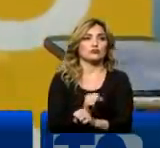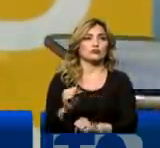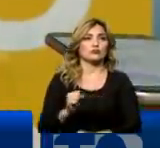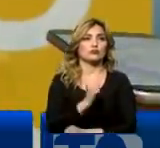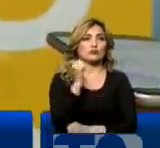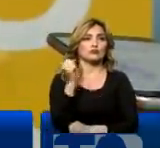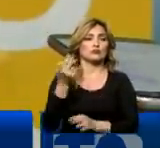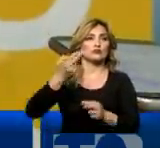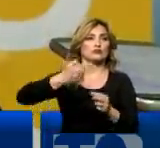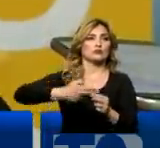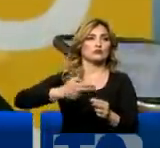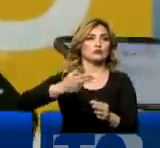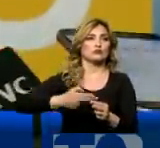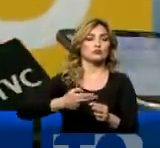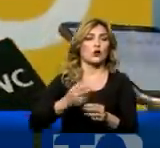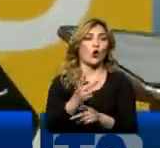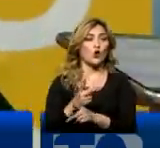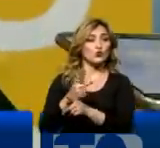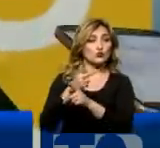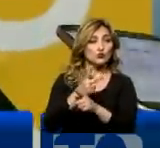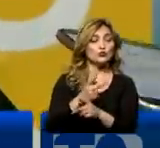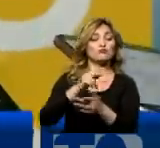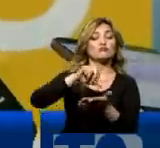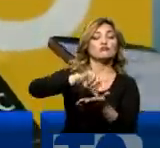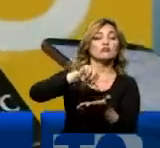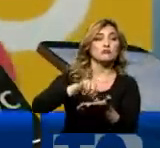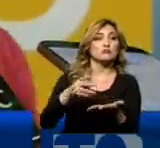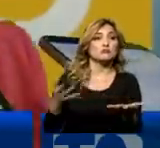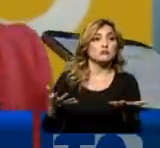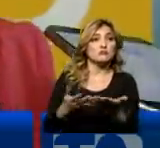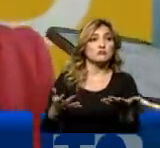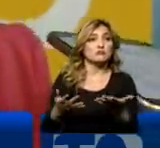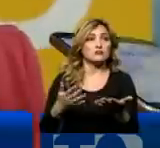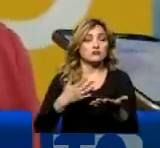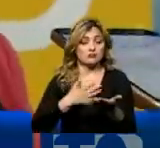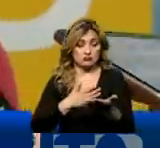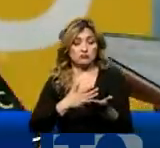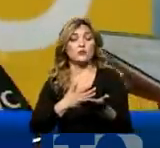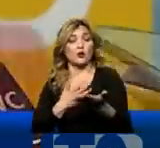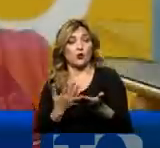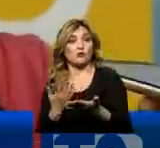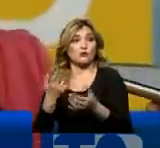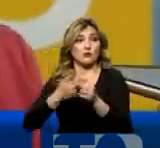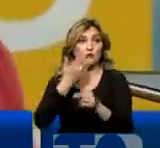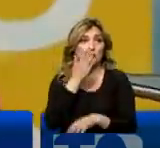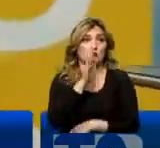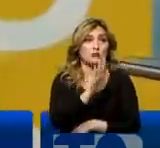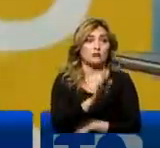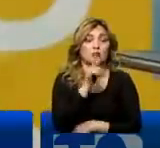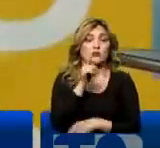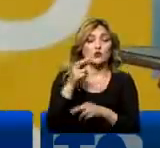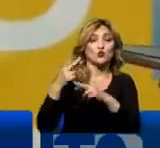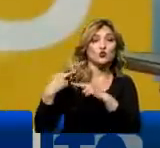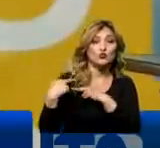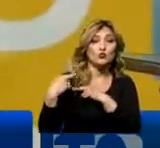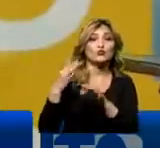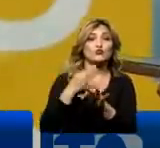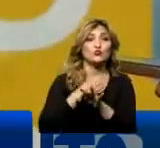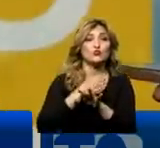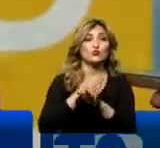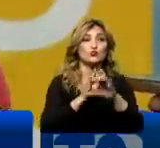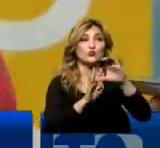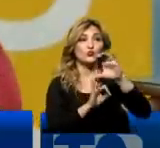de participación, y porque el Consejo de Participación Ciudadana existe, es que yo hoy puedo estar aquí. ¿Quién se va a hacer cargo de las funciones del